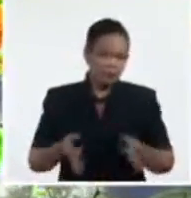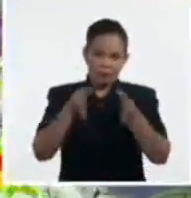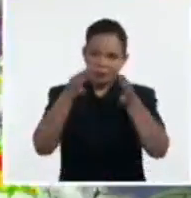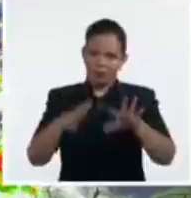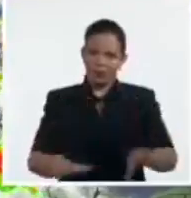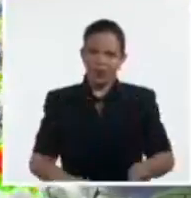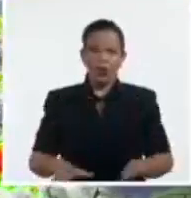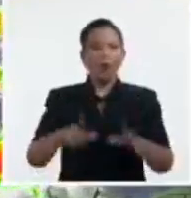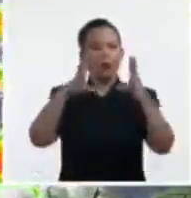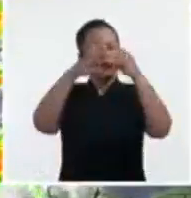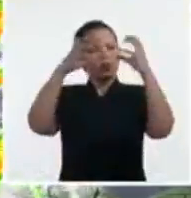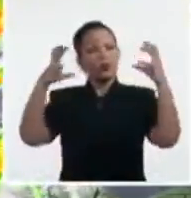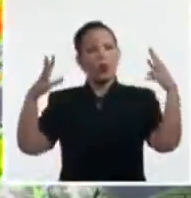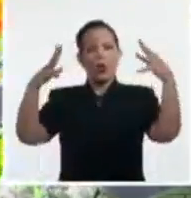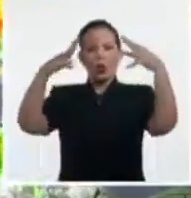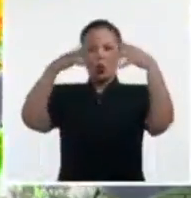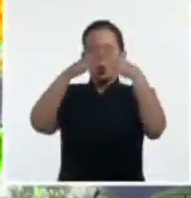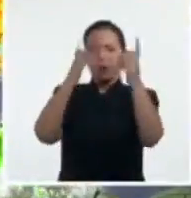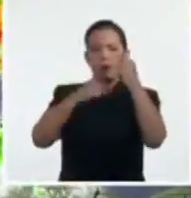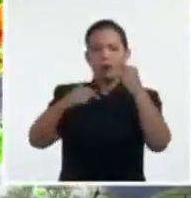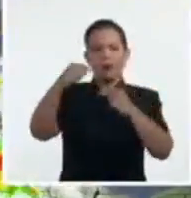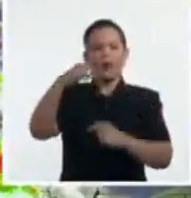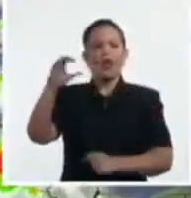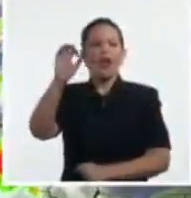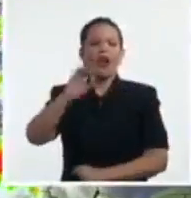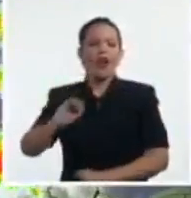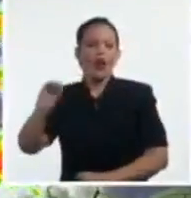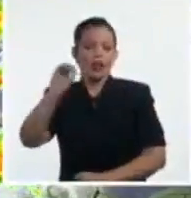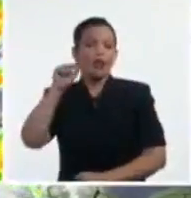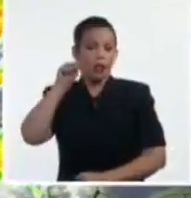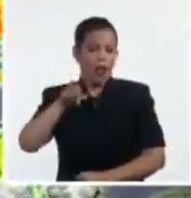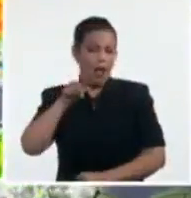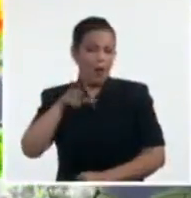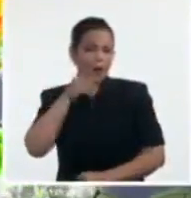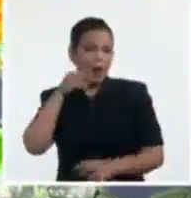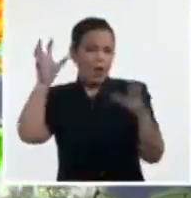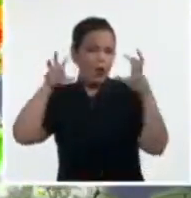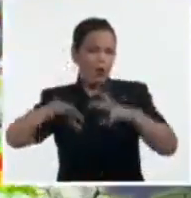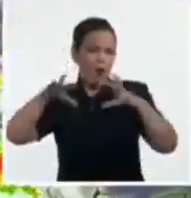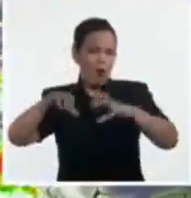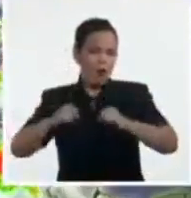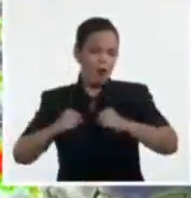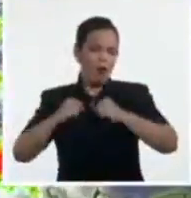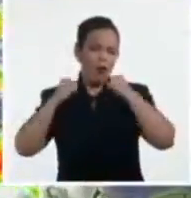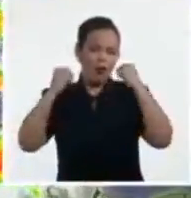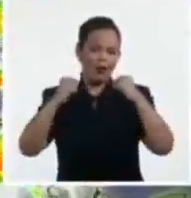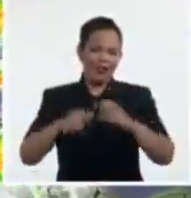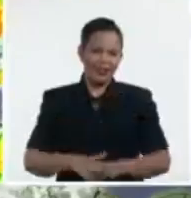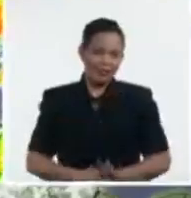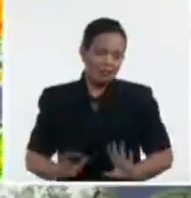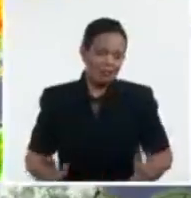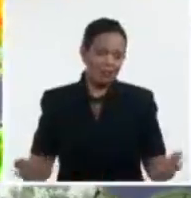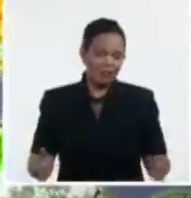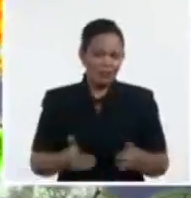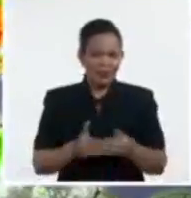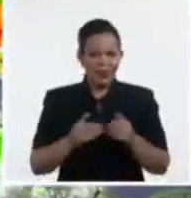intervalos nubosos, principalmente en las provincias orientales, donde las lluvias pueden ser fuertes en algunas localidades. Hasta aquí el